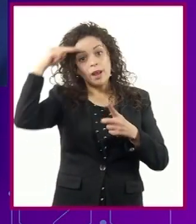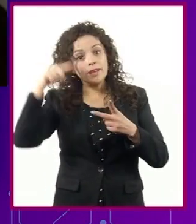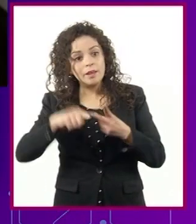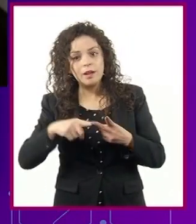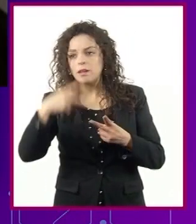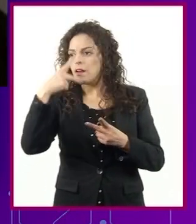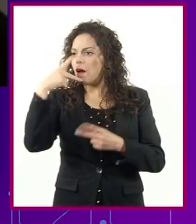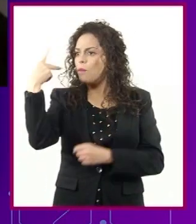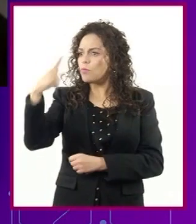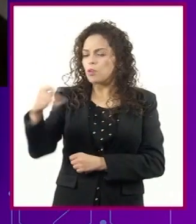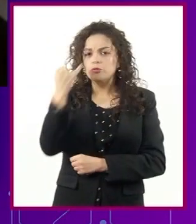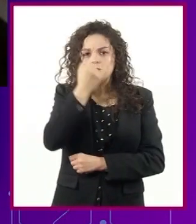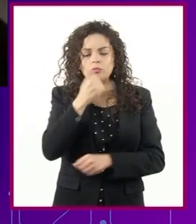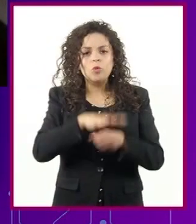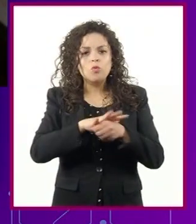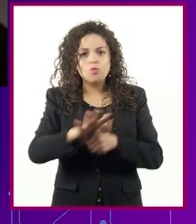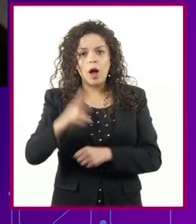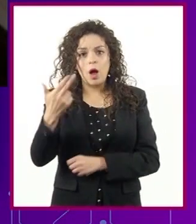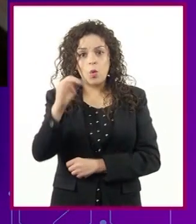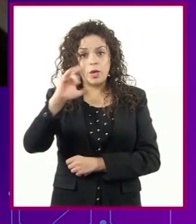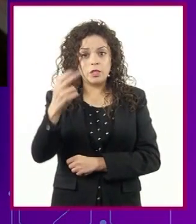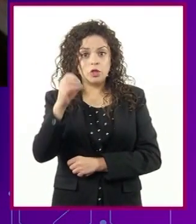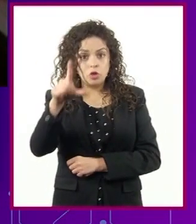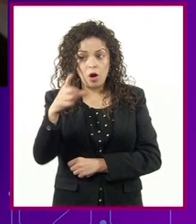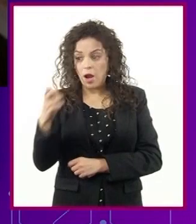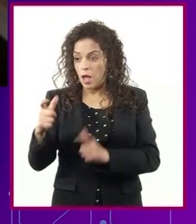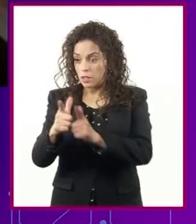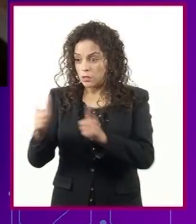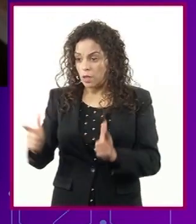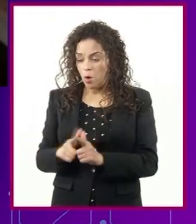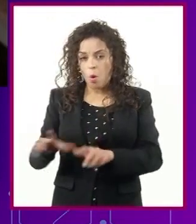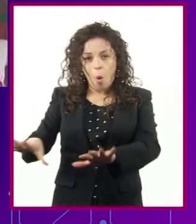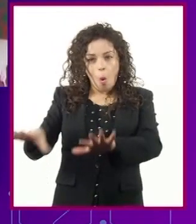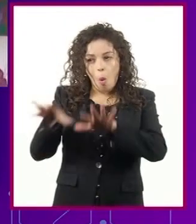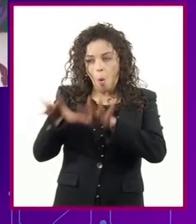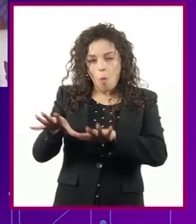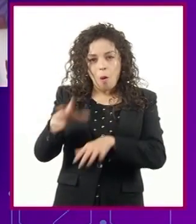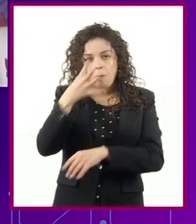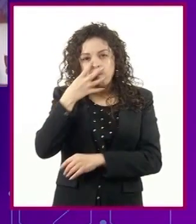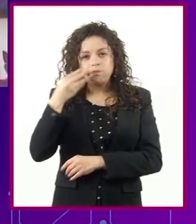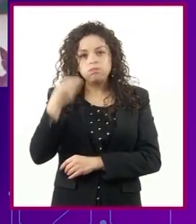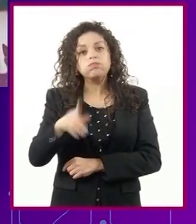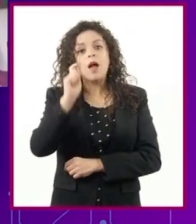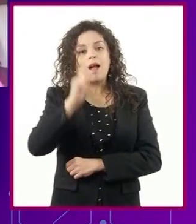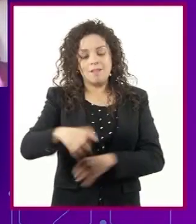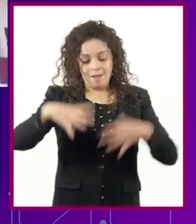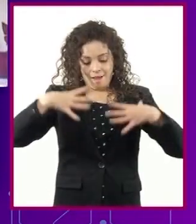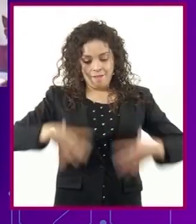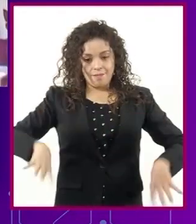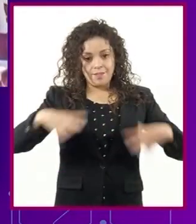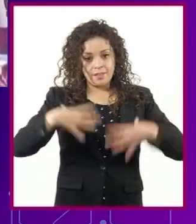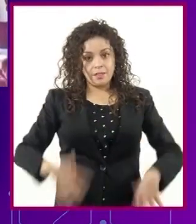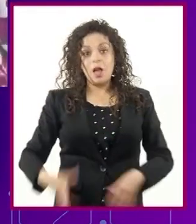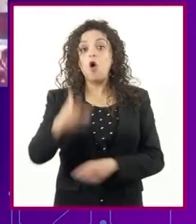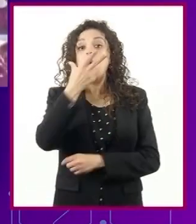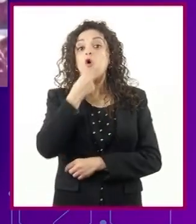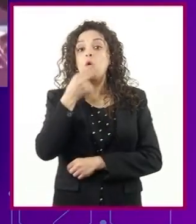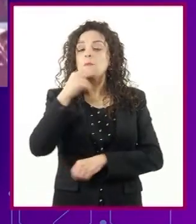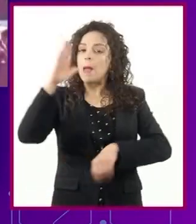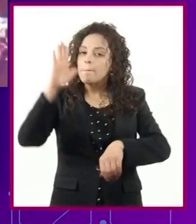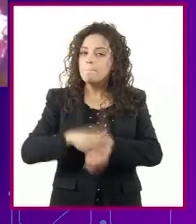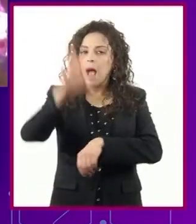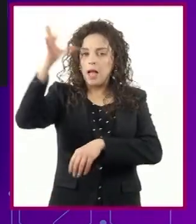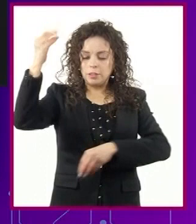huichol. Este grupo étnico resalta por su vestimenta. ¿Sabías que los hombres usan la ropa más adornada que